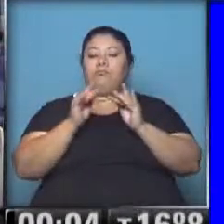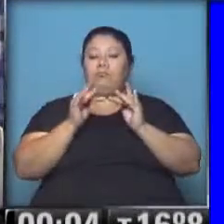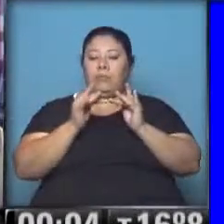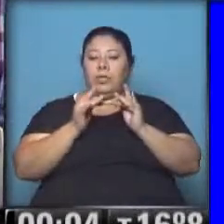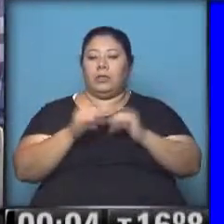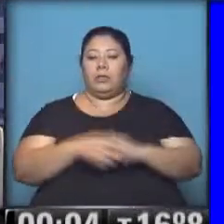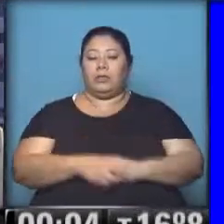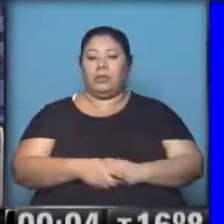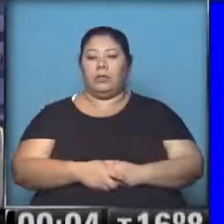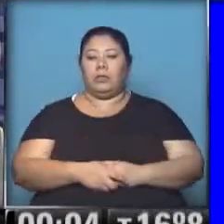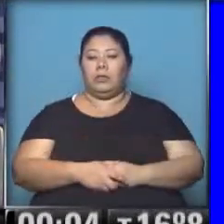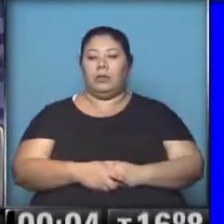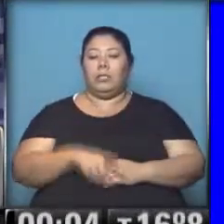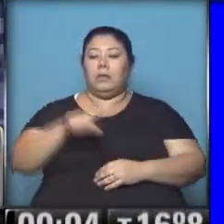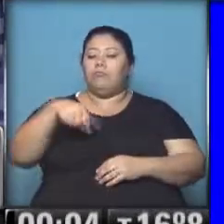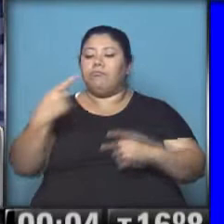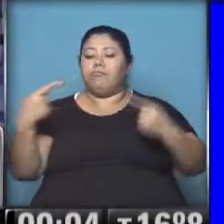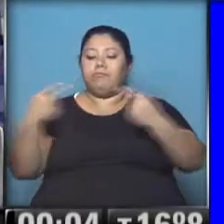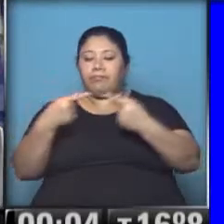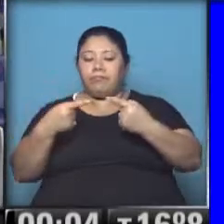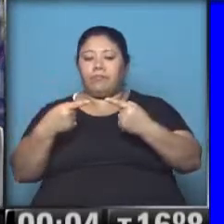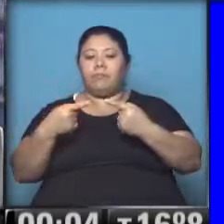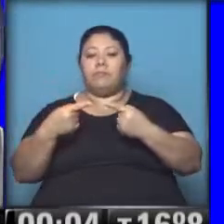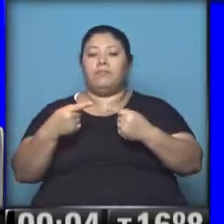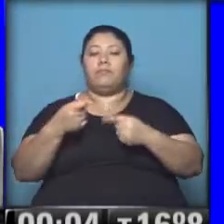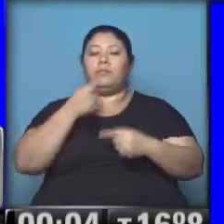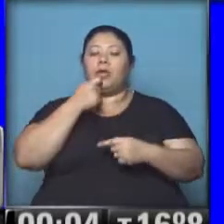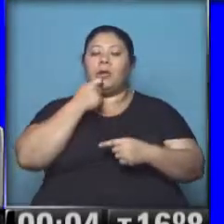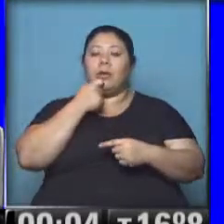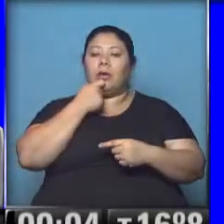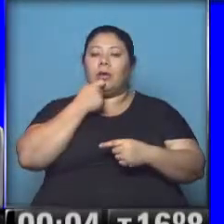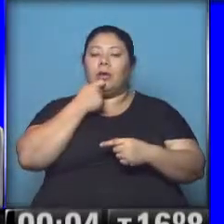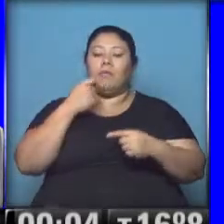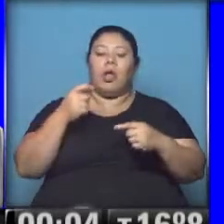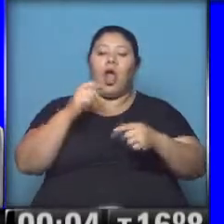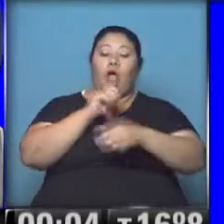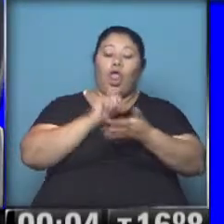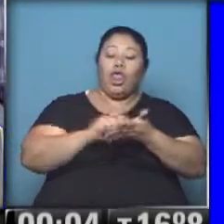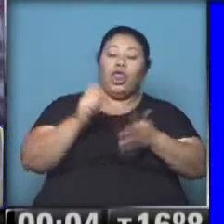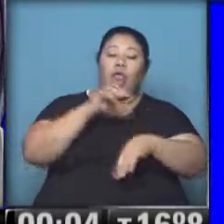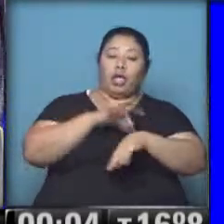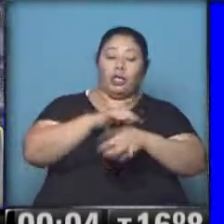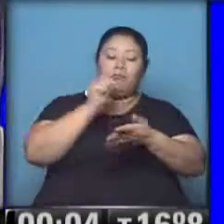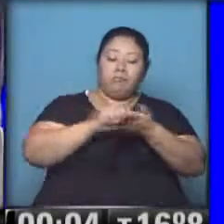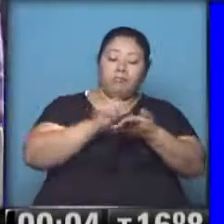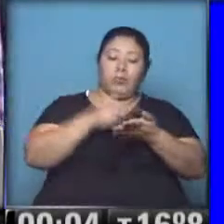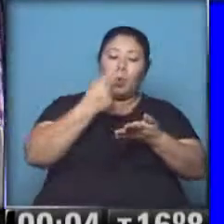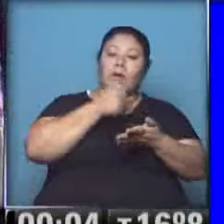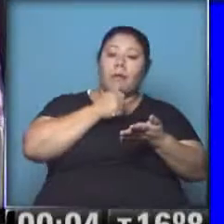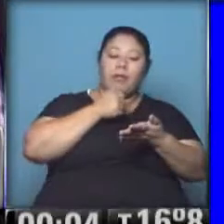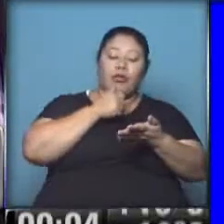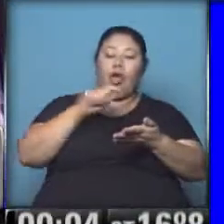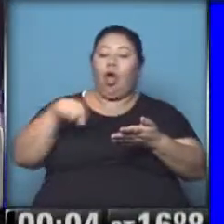recetando colisiona de alguna manera con otro medicamento que está tomando ese paciente, le salta una alarma para que evalúe si realmente se pueden combinar